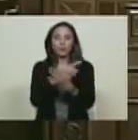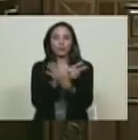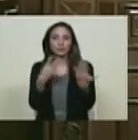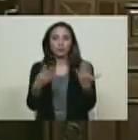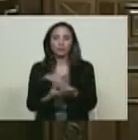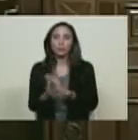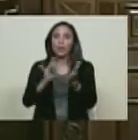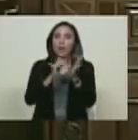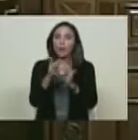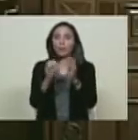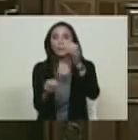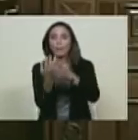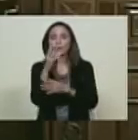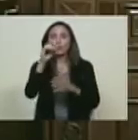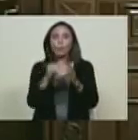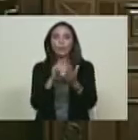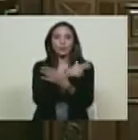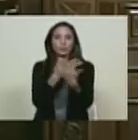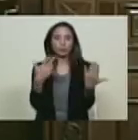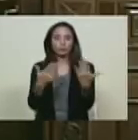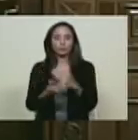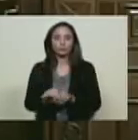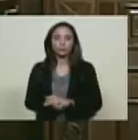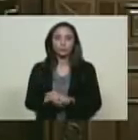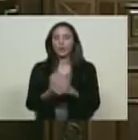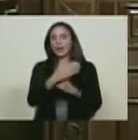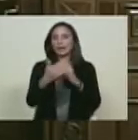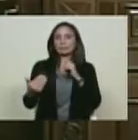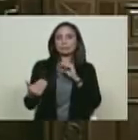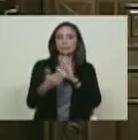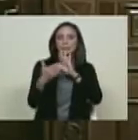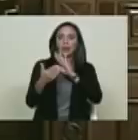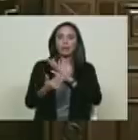2017, abril, mayo 2018 y el atentado.